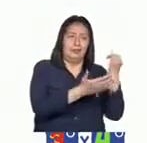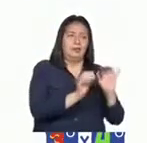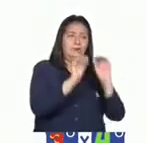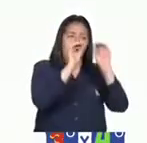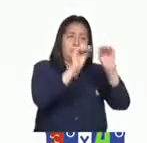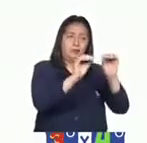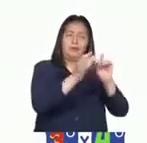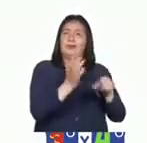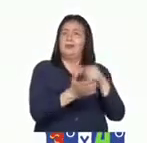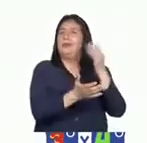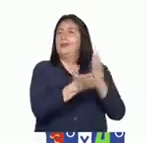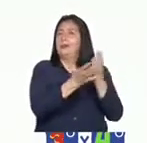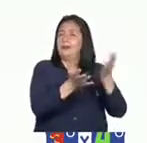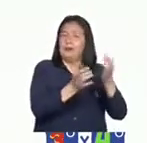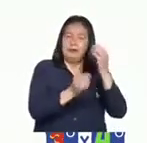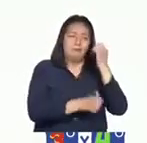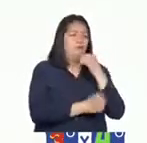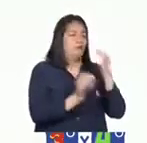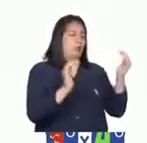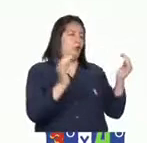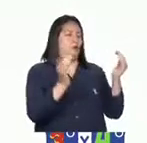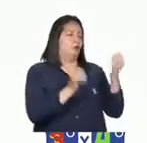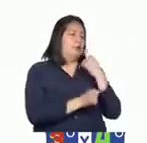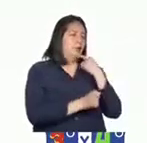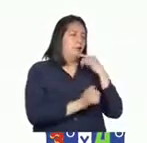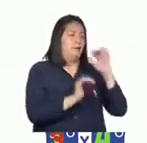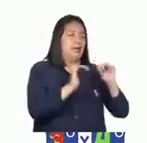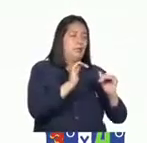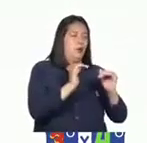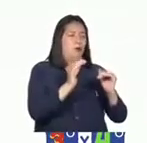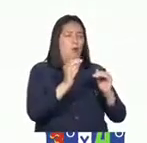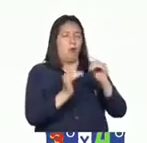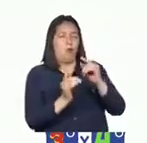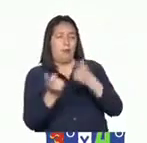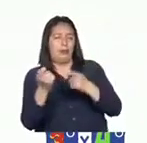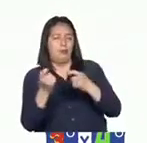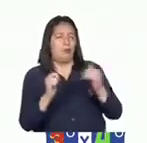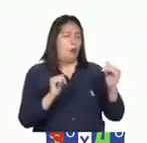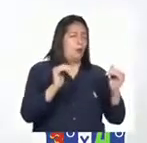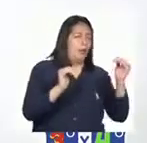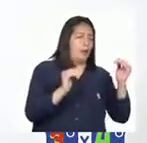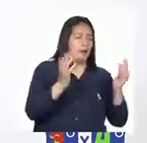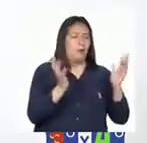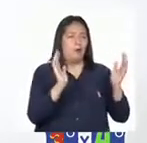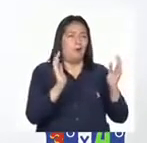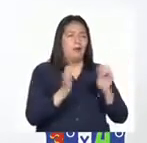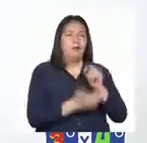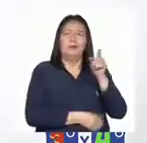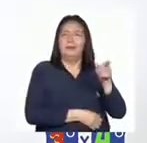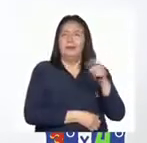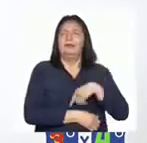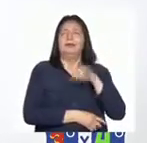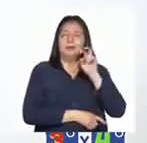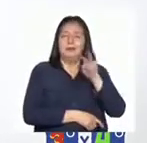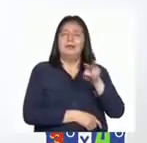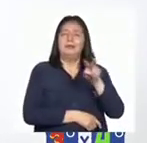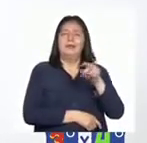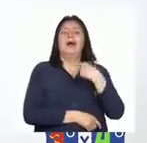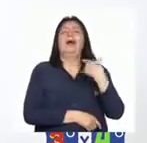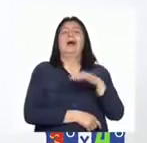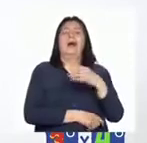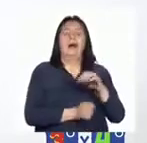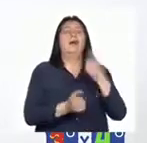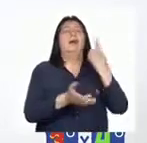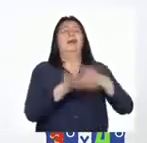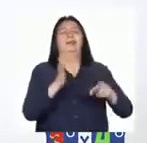los datos del problema y compararon cuánto menos vendió una respecto a la otra. De esta forma visualizaron claramente